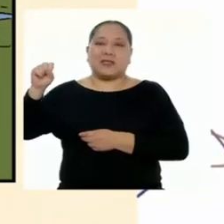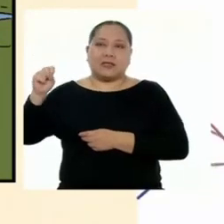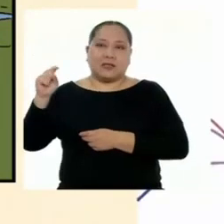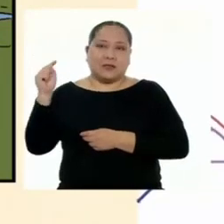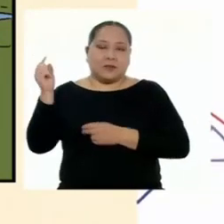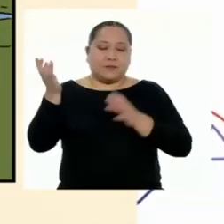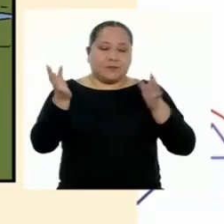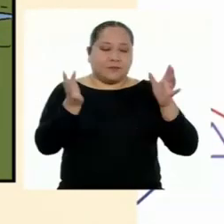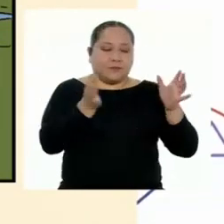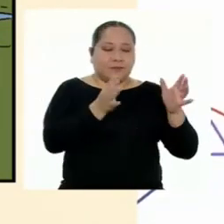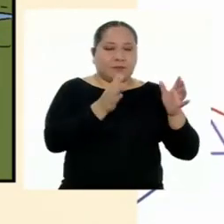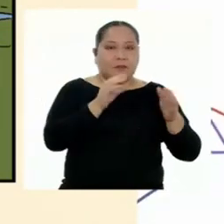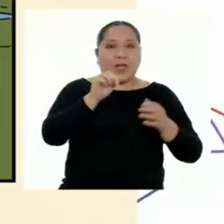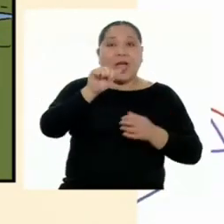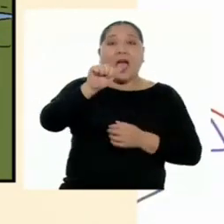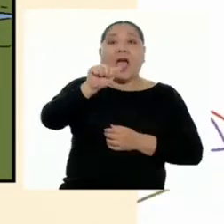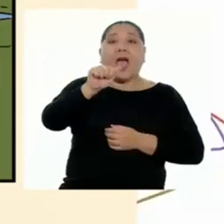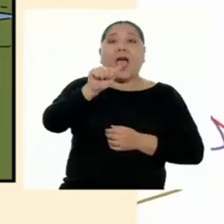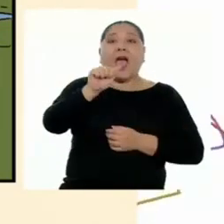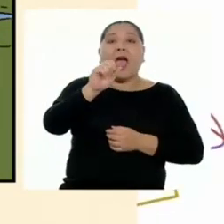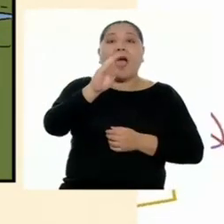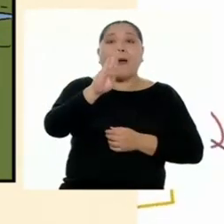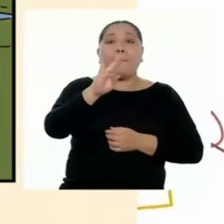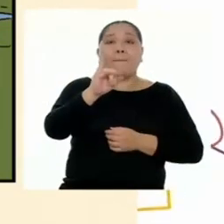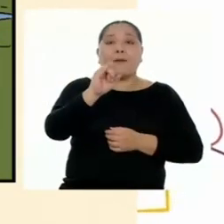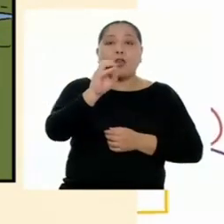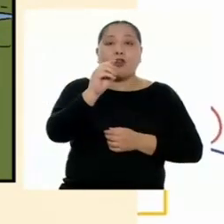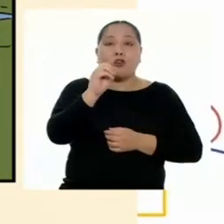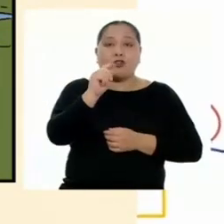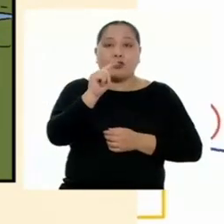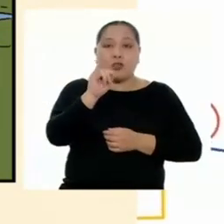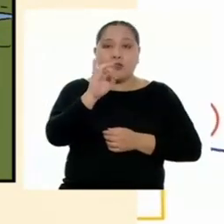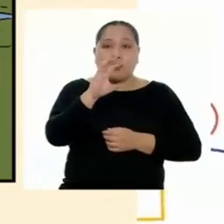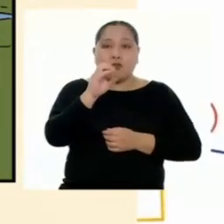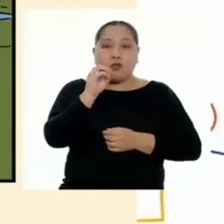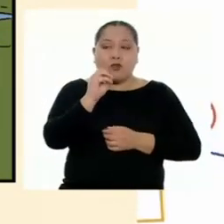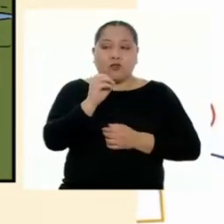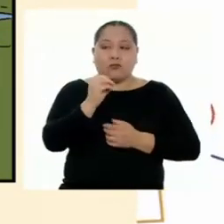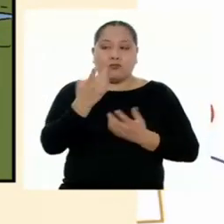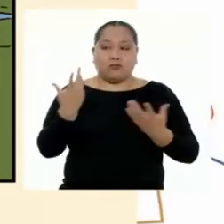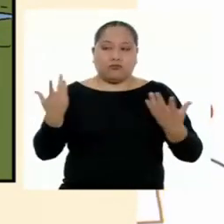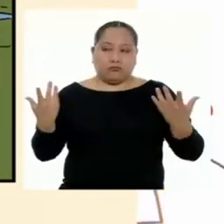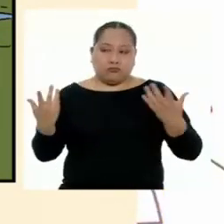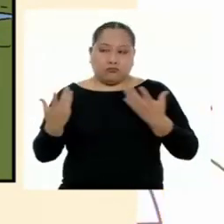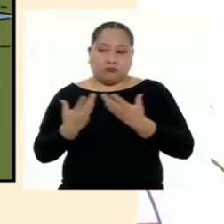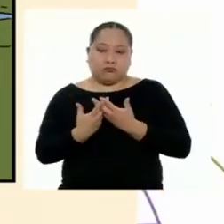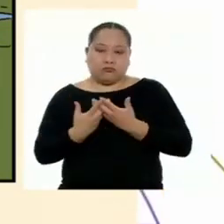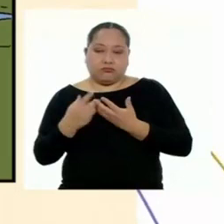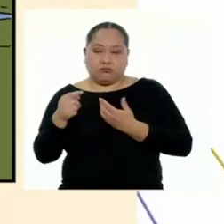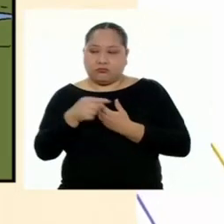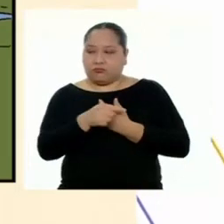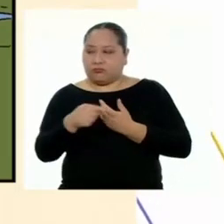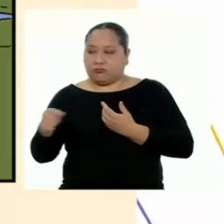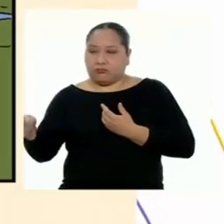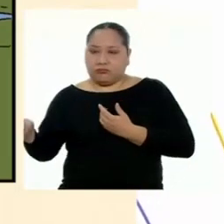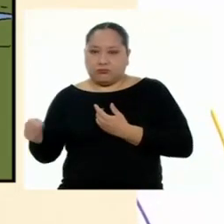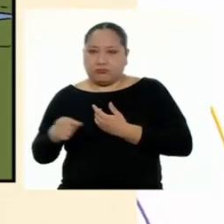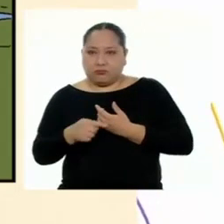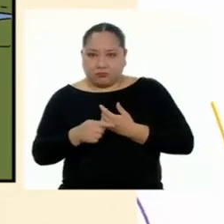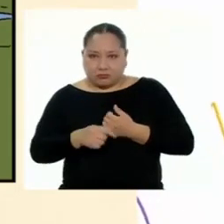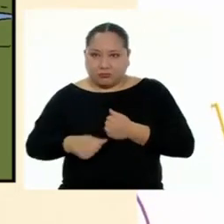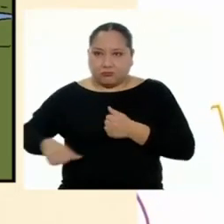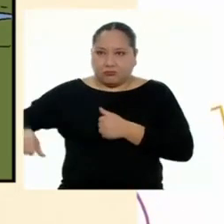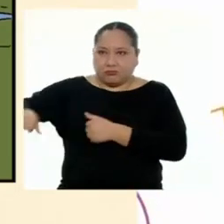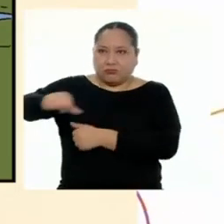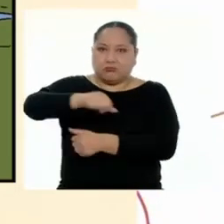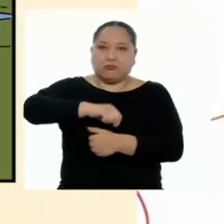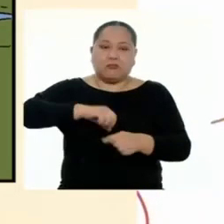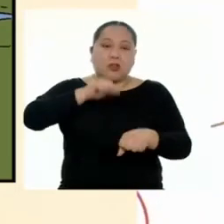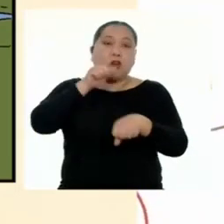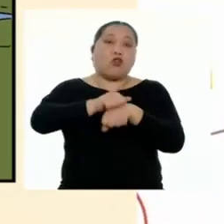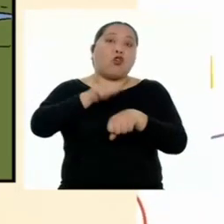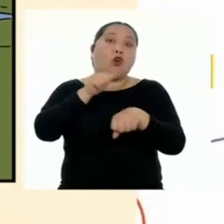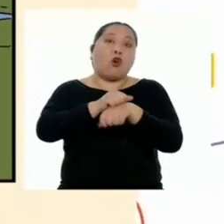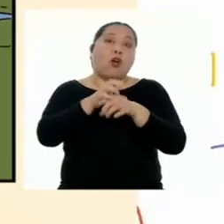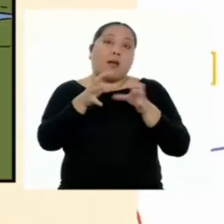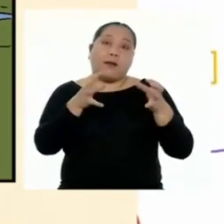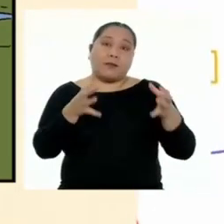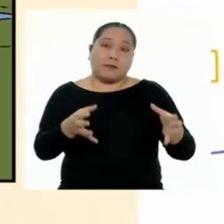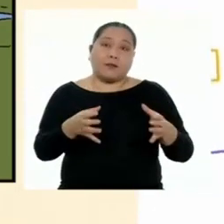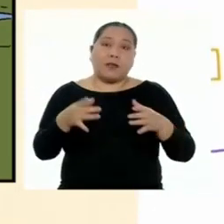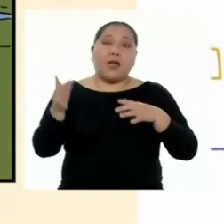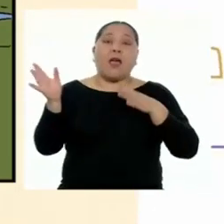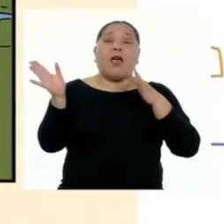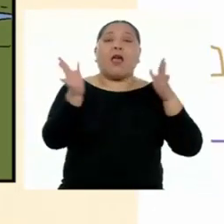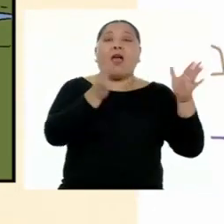o biotopo. Son los elementos que interactúan con los bióticos en un ecosistema. Rocas, aire,